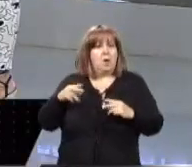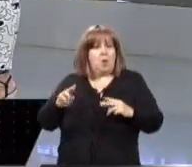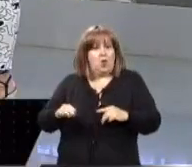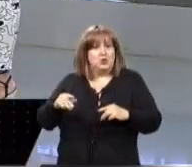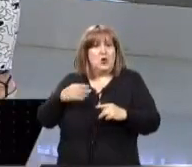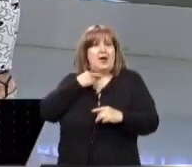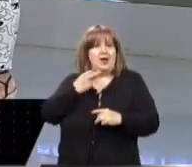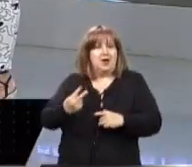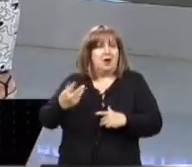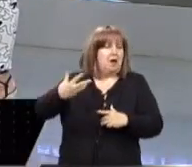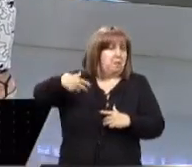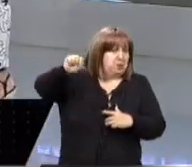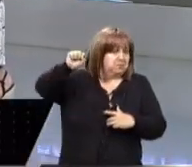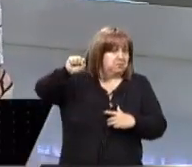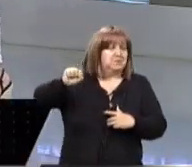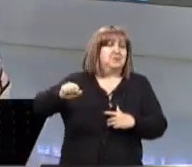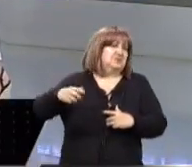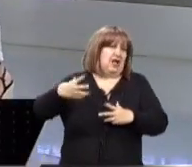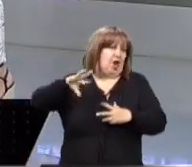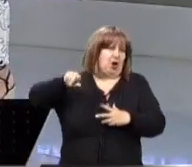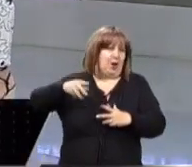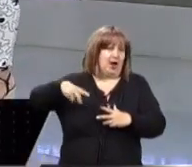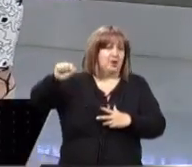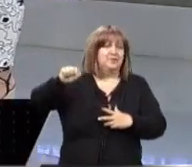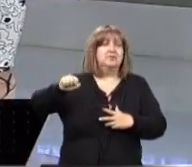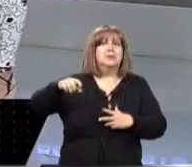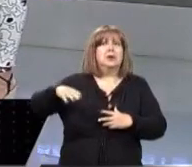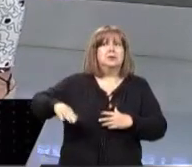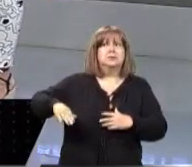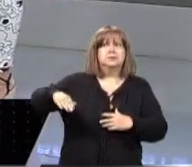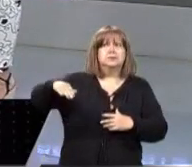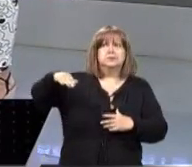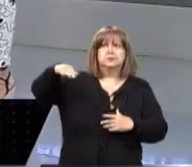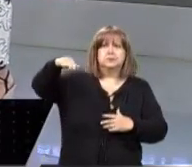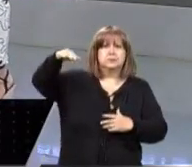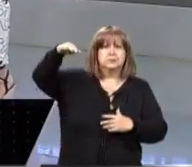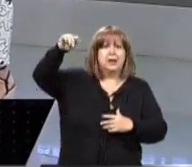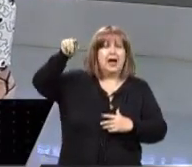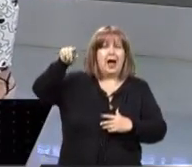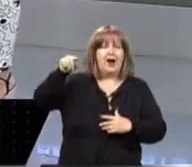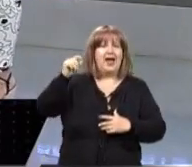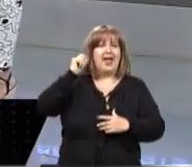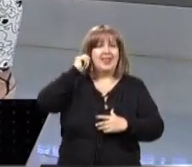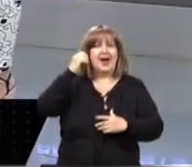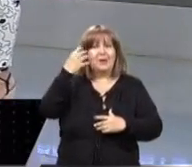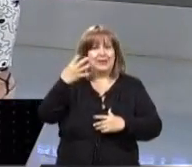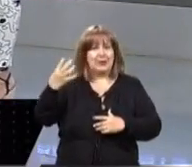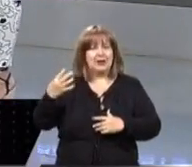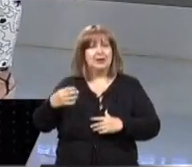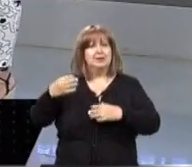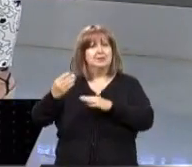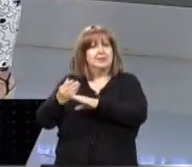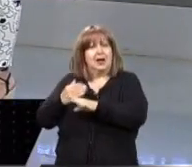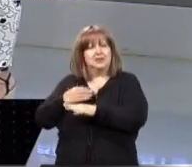desconocés, y que obviamente habría que charlar con él por qué elige esa carrera, qué es lo que le llama, qué es lo, pero digo, qué justo, ¿no?